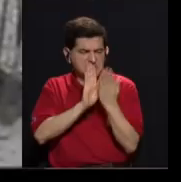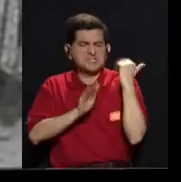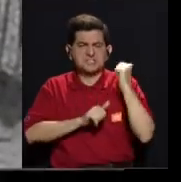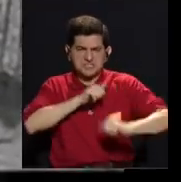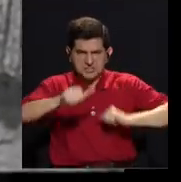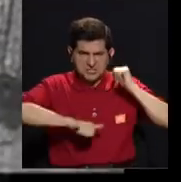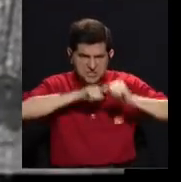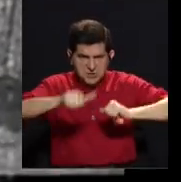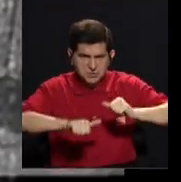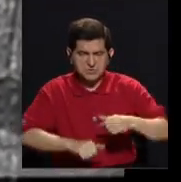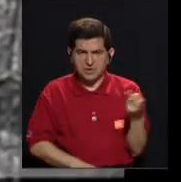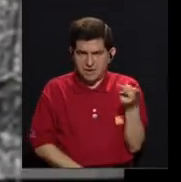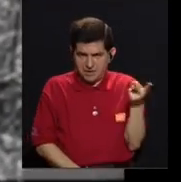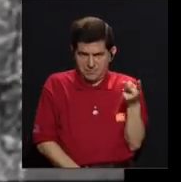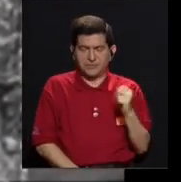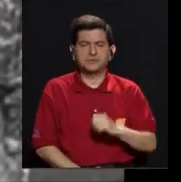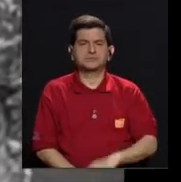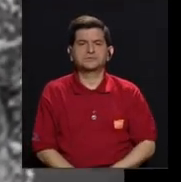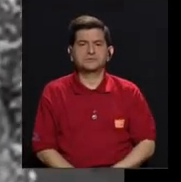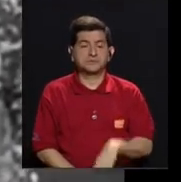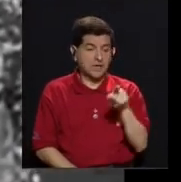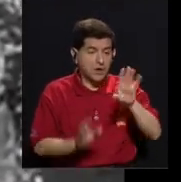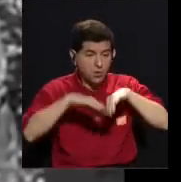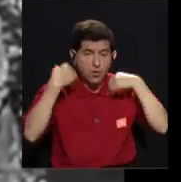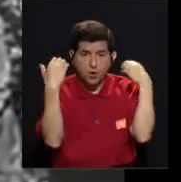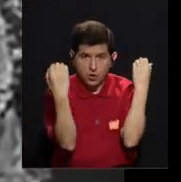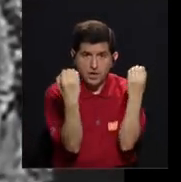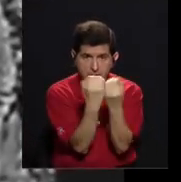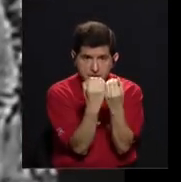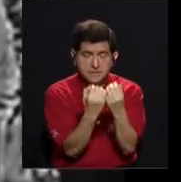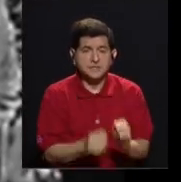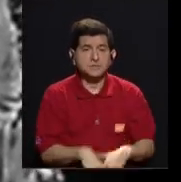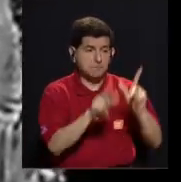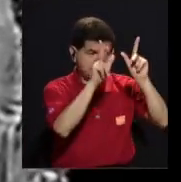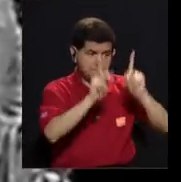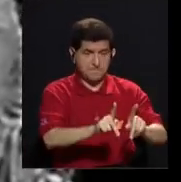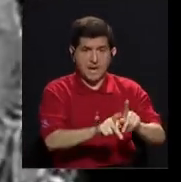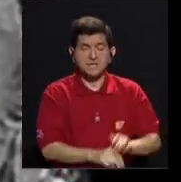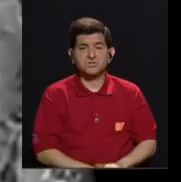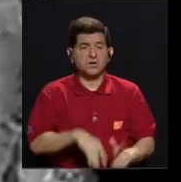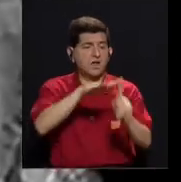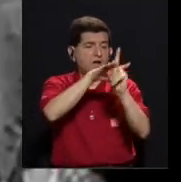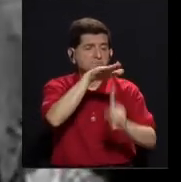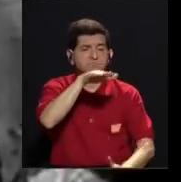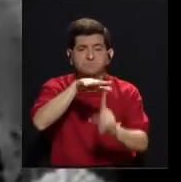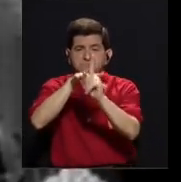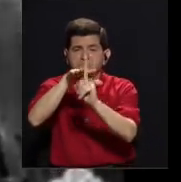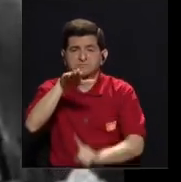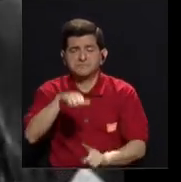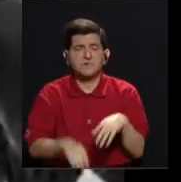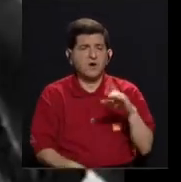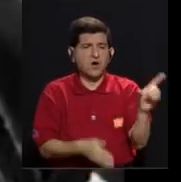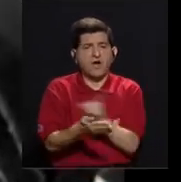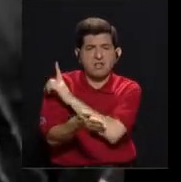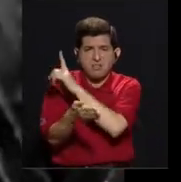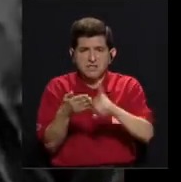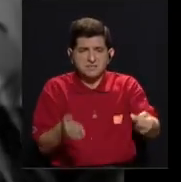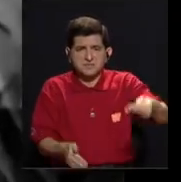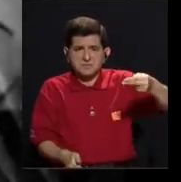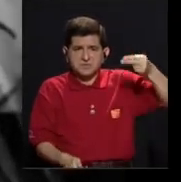lucha de organizarse personas que han sido invisibilizadas que han sido discriminadas